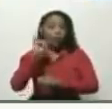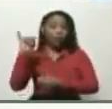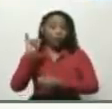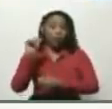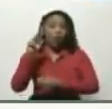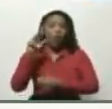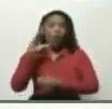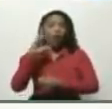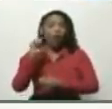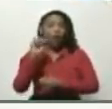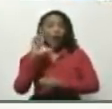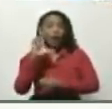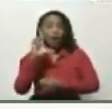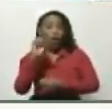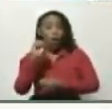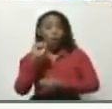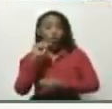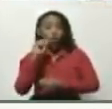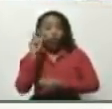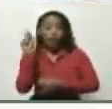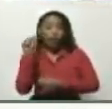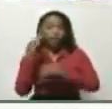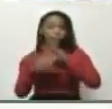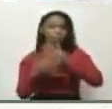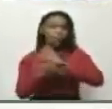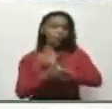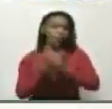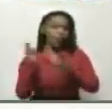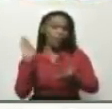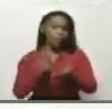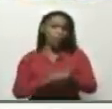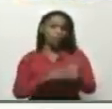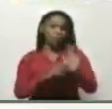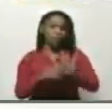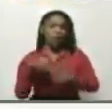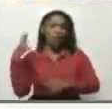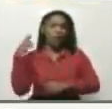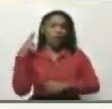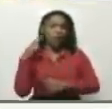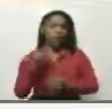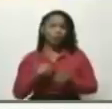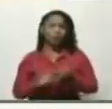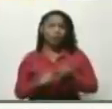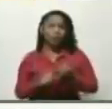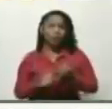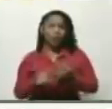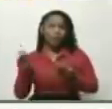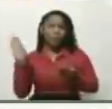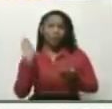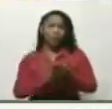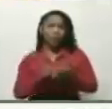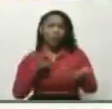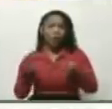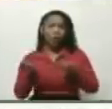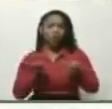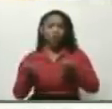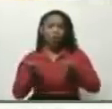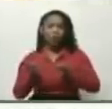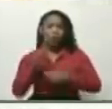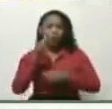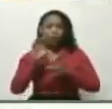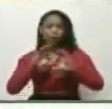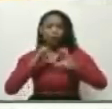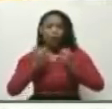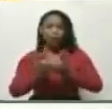Marx, porque está basada en la imposición de lo religioso y en la imposición de la dominación de unas